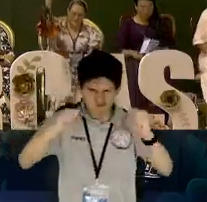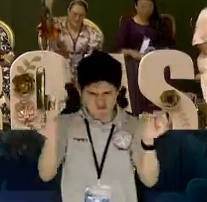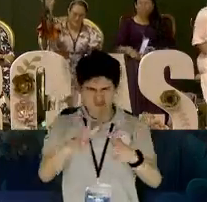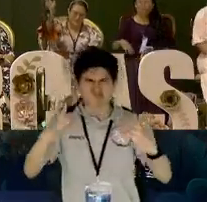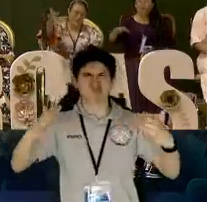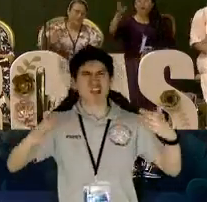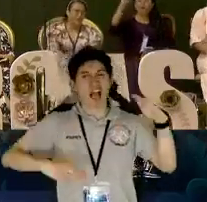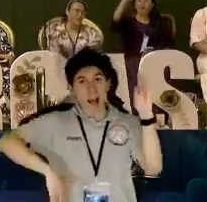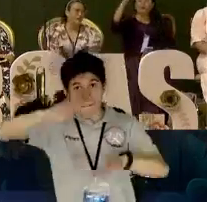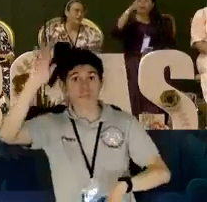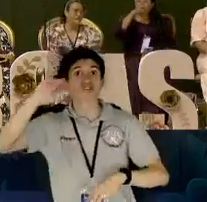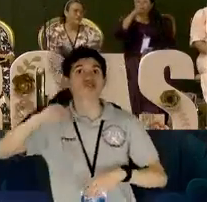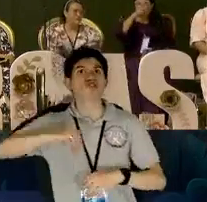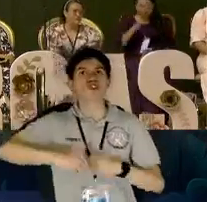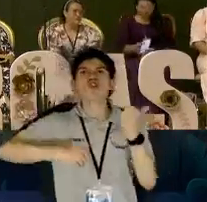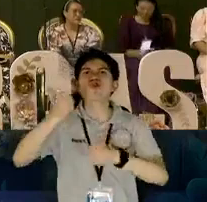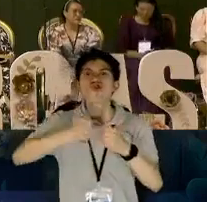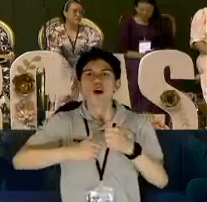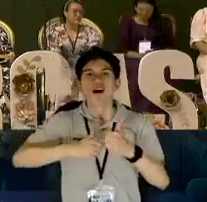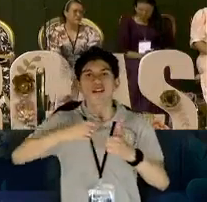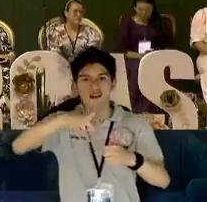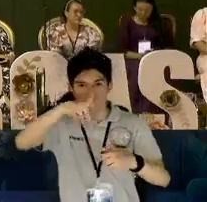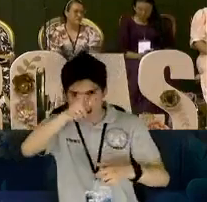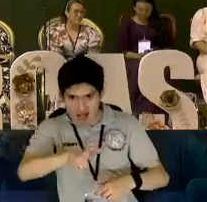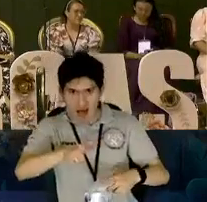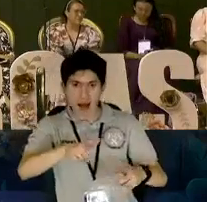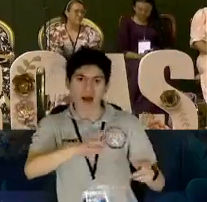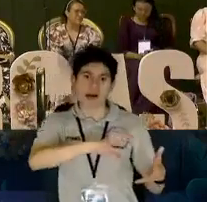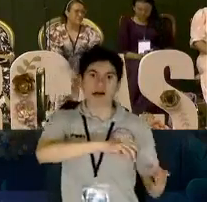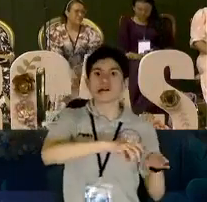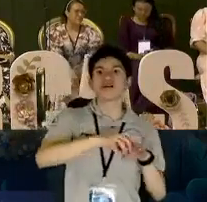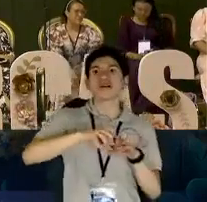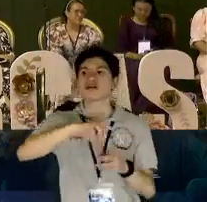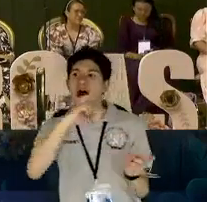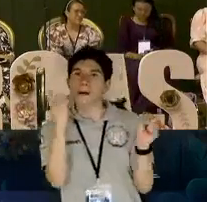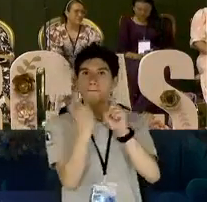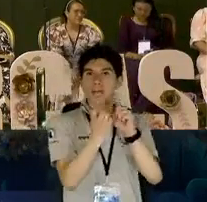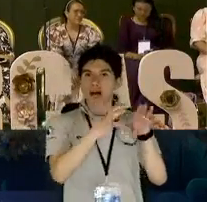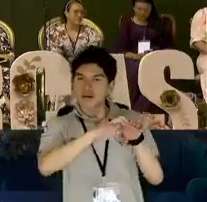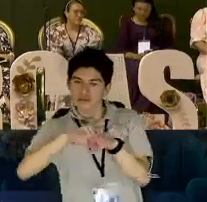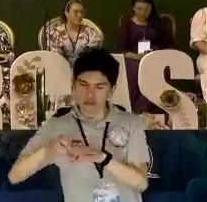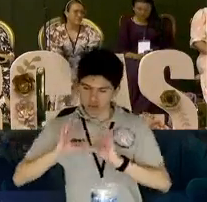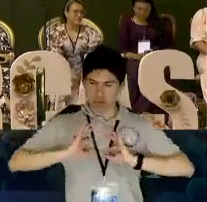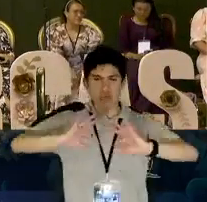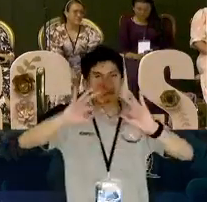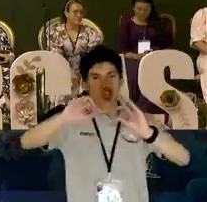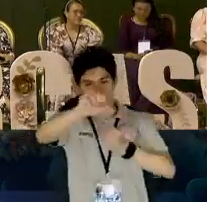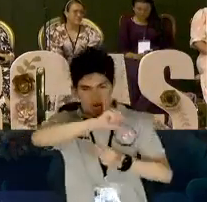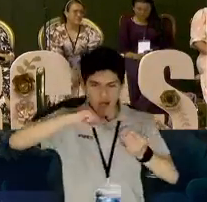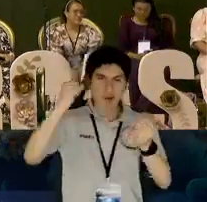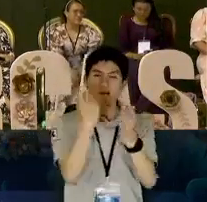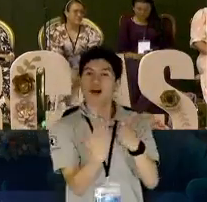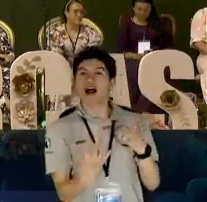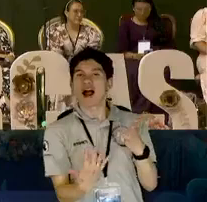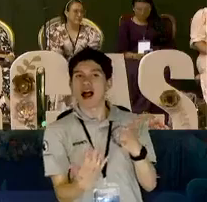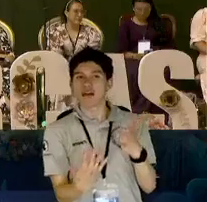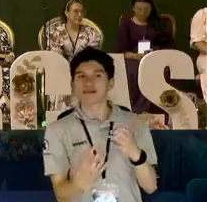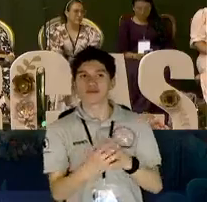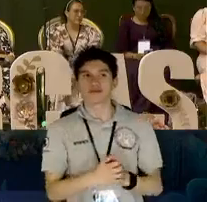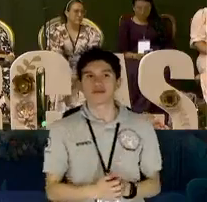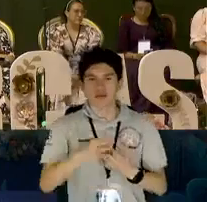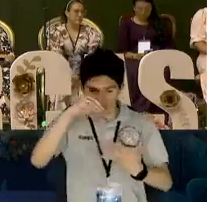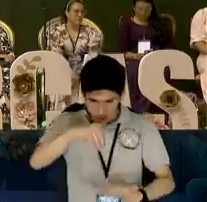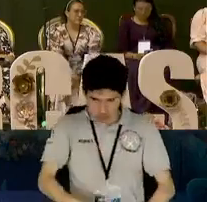del ser humano es lo más grande. La salvación es el milagro más grande. Recuerda que hablábamos de renovación,